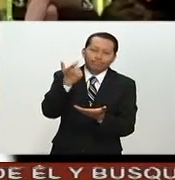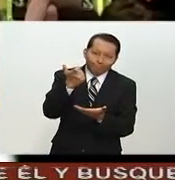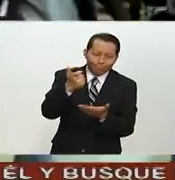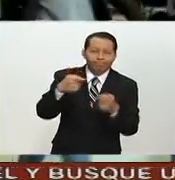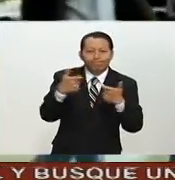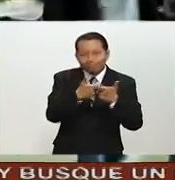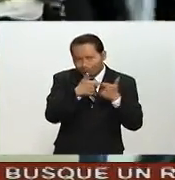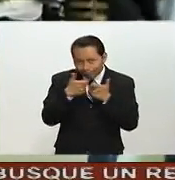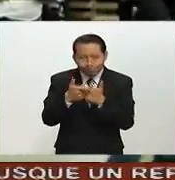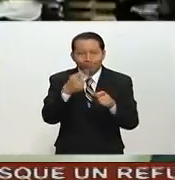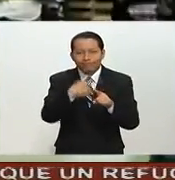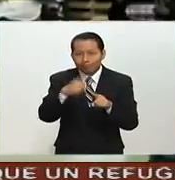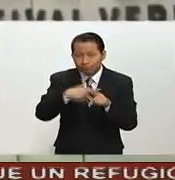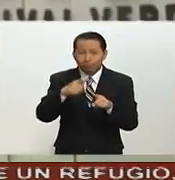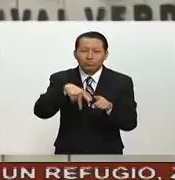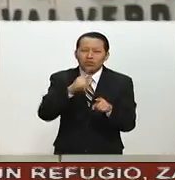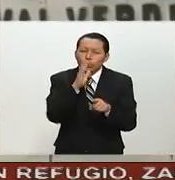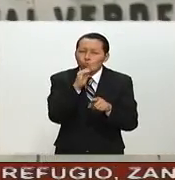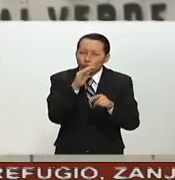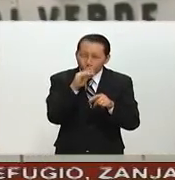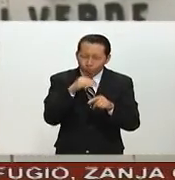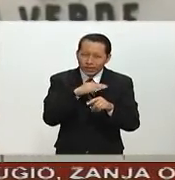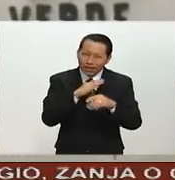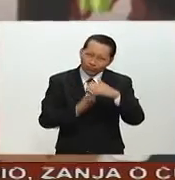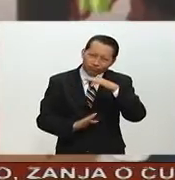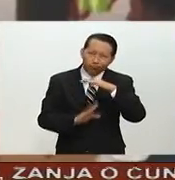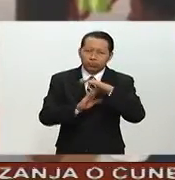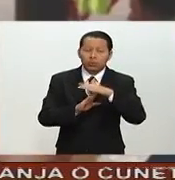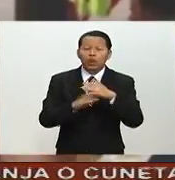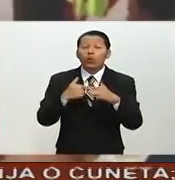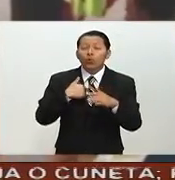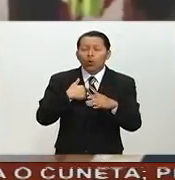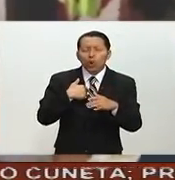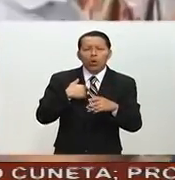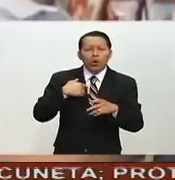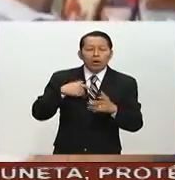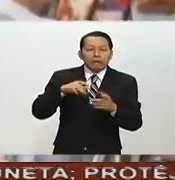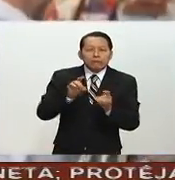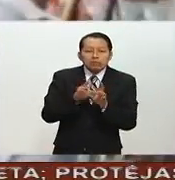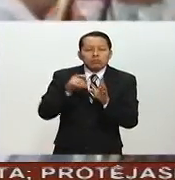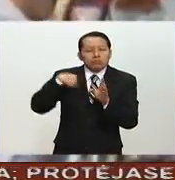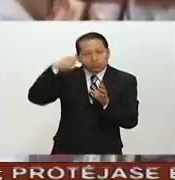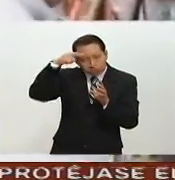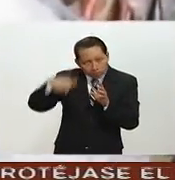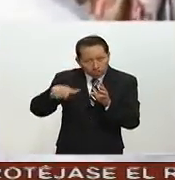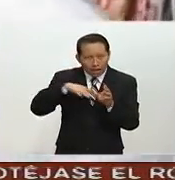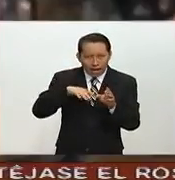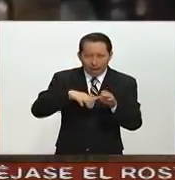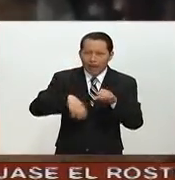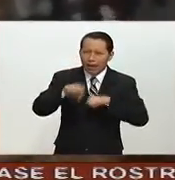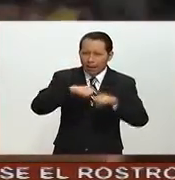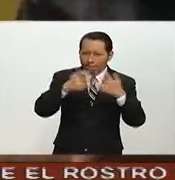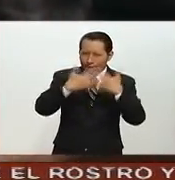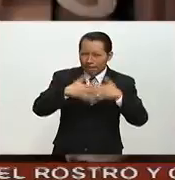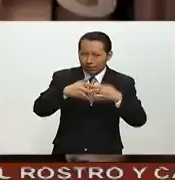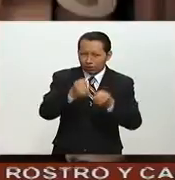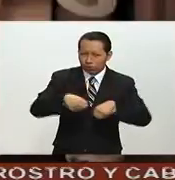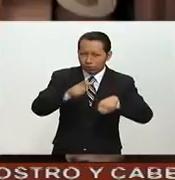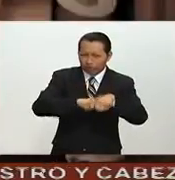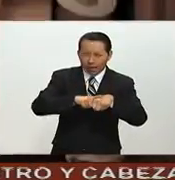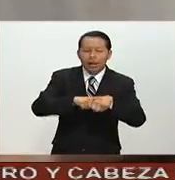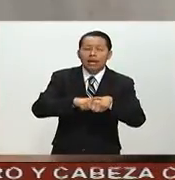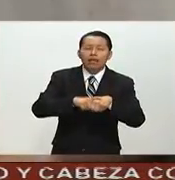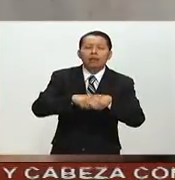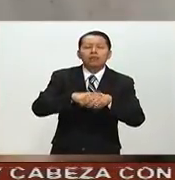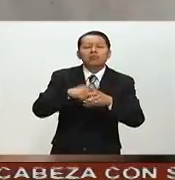como quisieras, aunque tengas todas las ganas, toda la energía. De ahí que conocí el emprendimiento social. Y más allá de yo querer convertirme en un emprendedor social